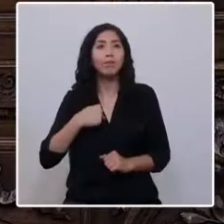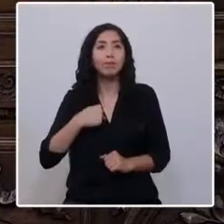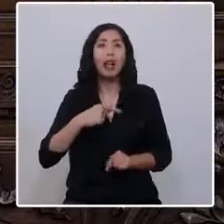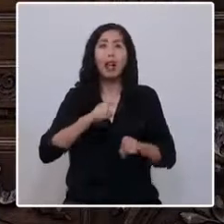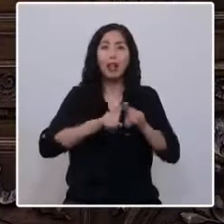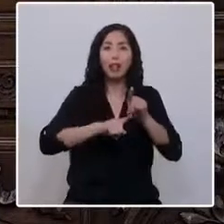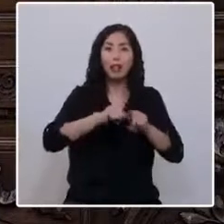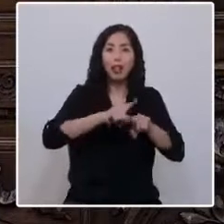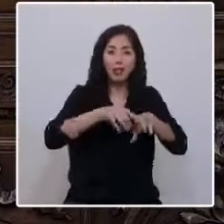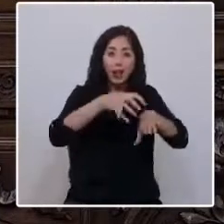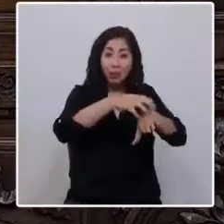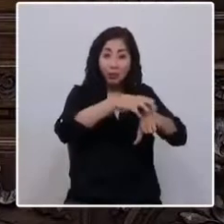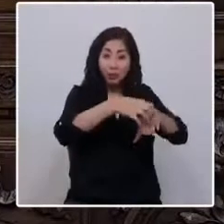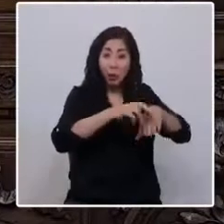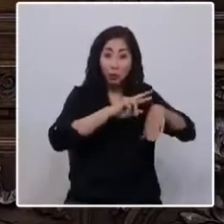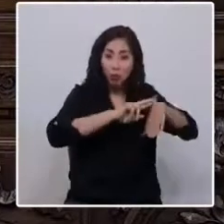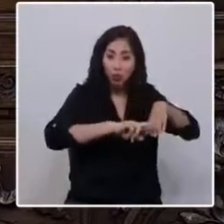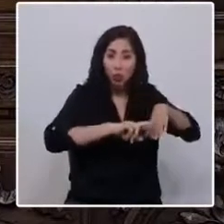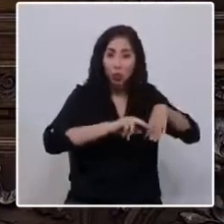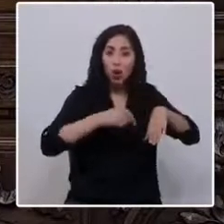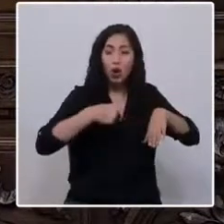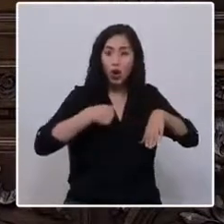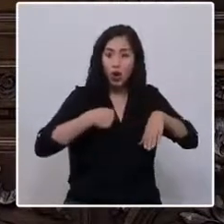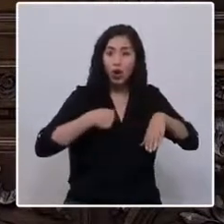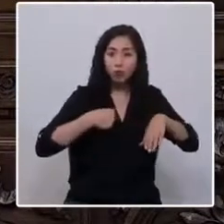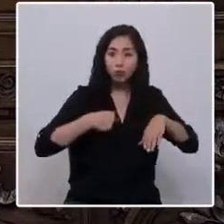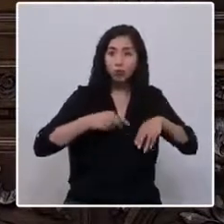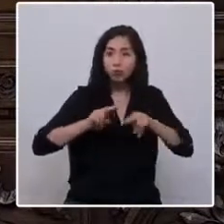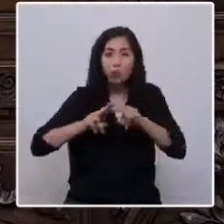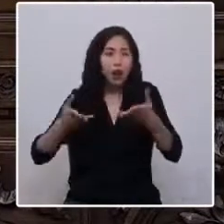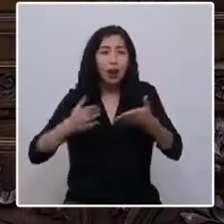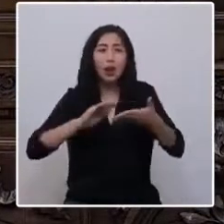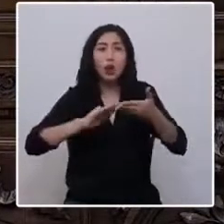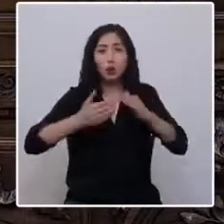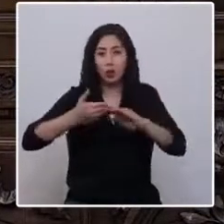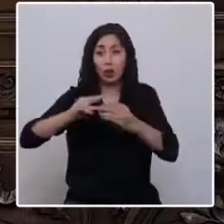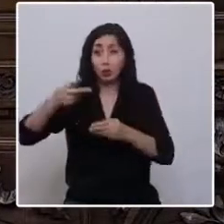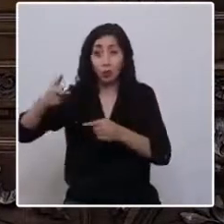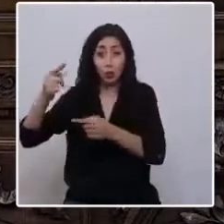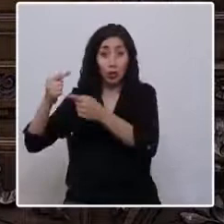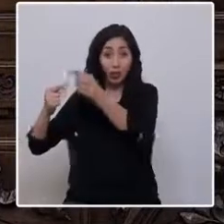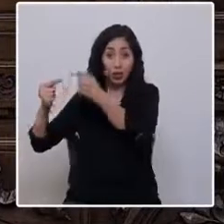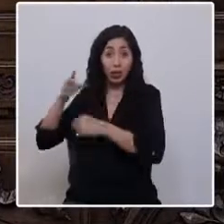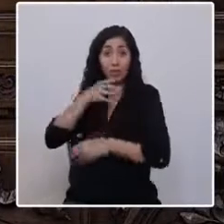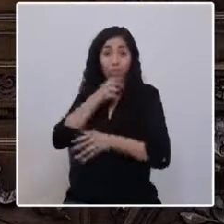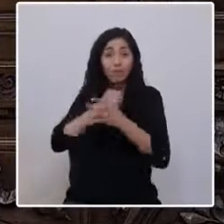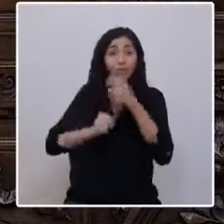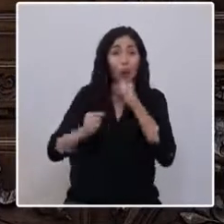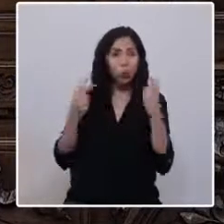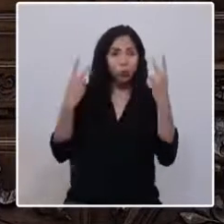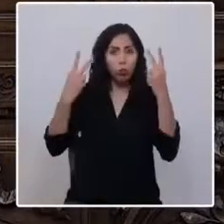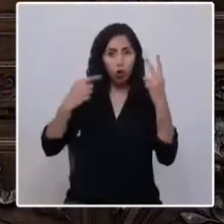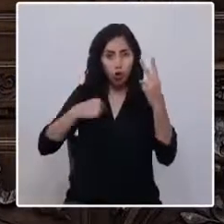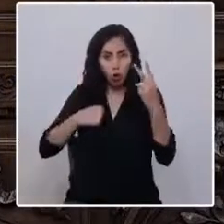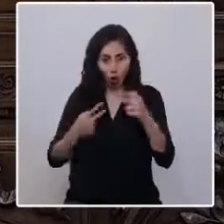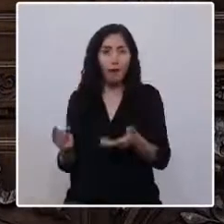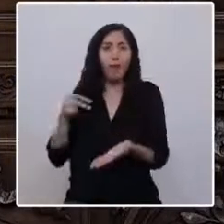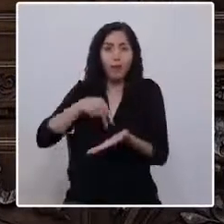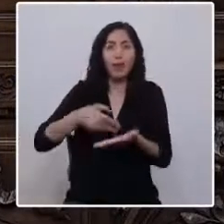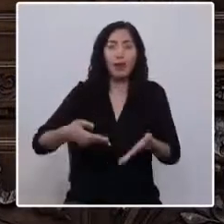Fuego, donde hoy entretejo comunidad, y es su historia de resistencia y rebeldía la que vengo a dignificar en este